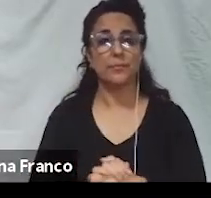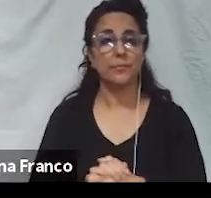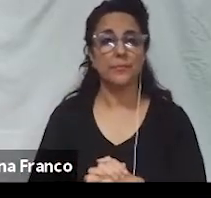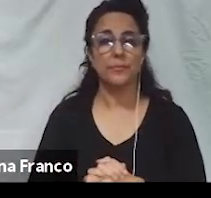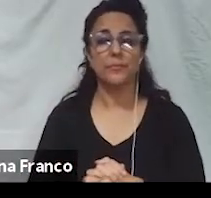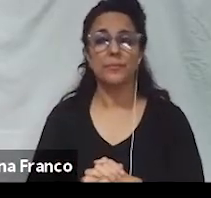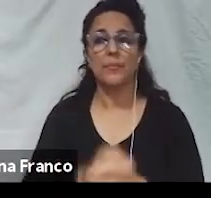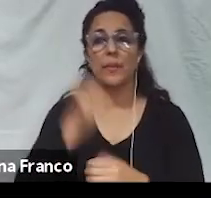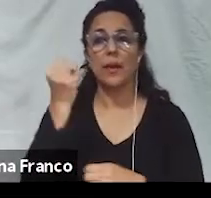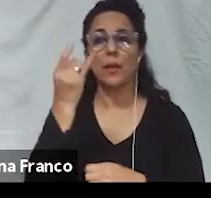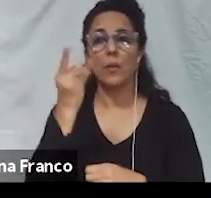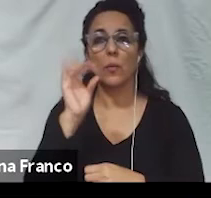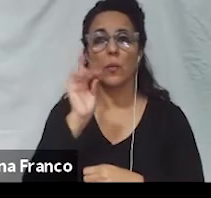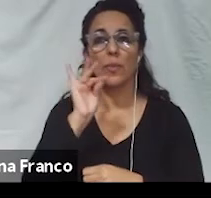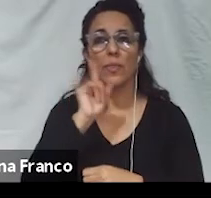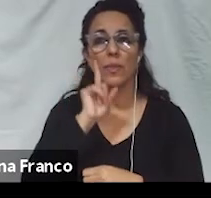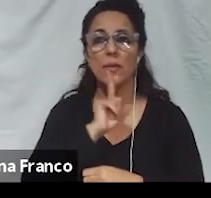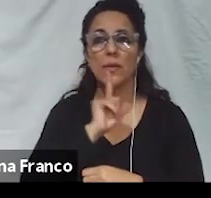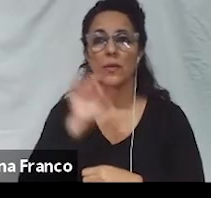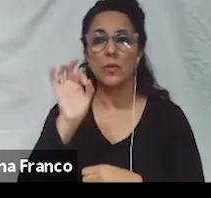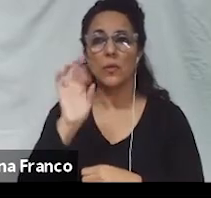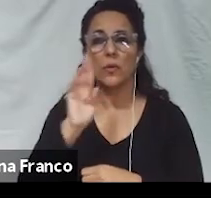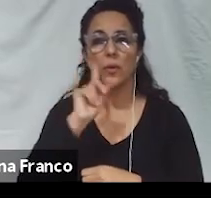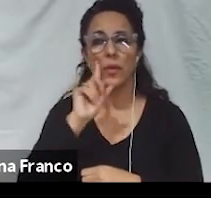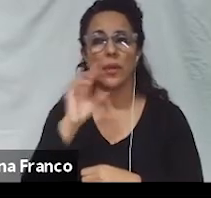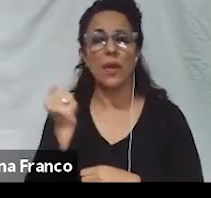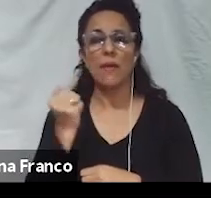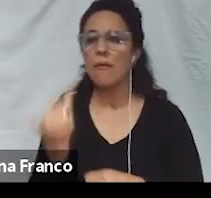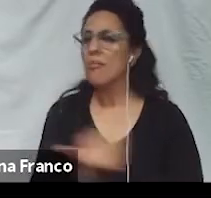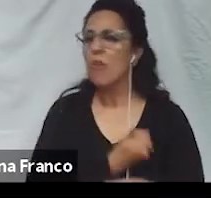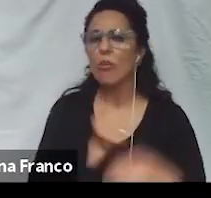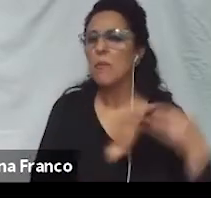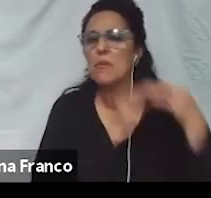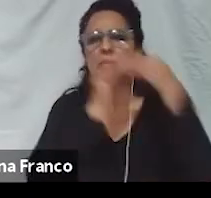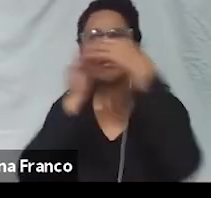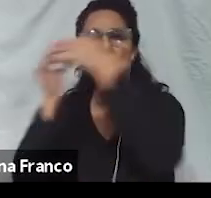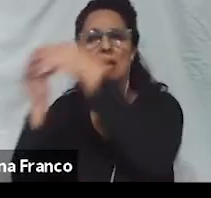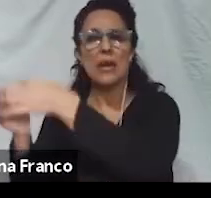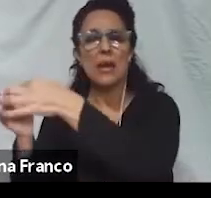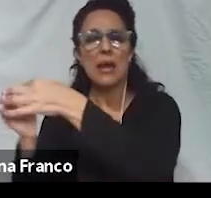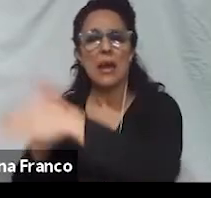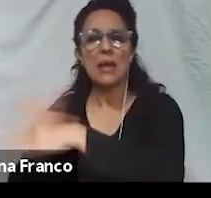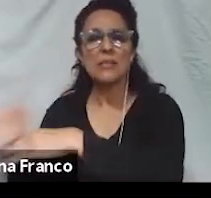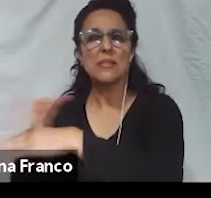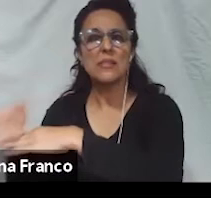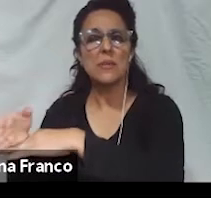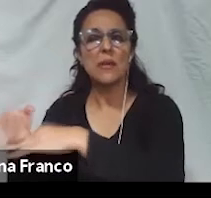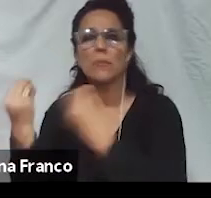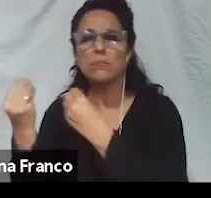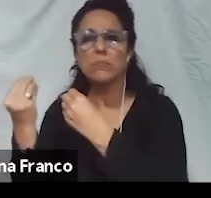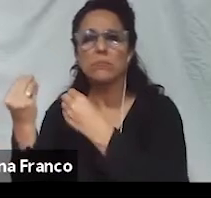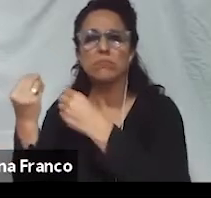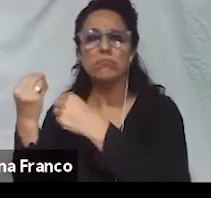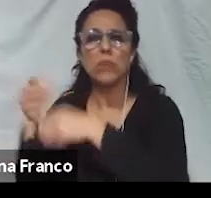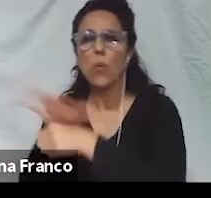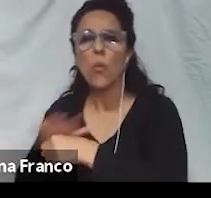Y en este paso vamos a definir hasta dónde va a llegar nuestra auditoría de accesibilidad web, qué es lo que cubre,